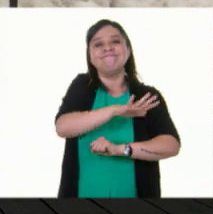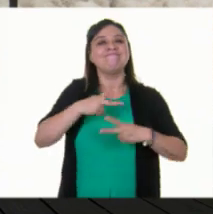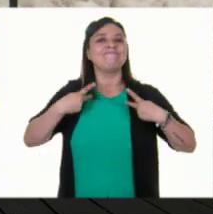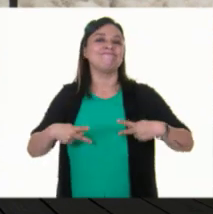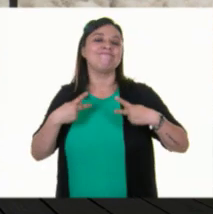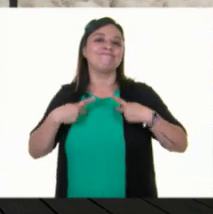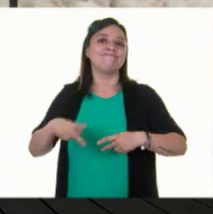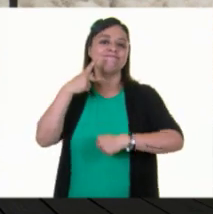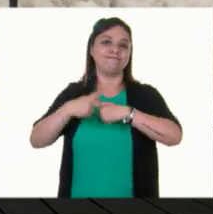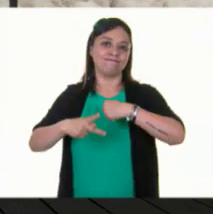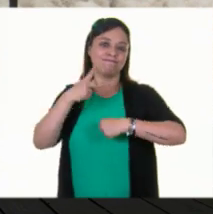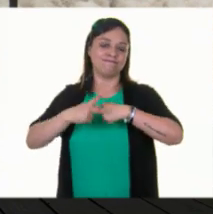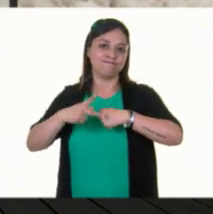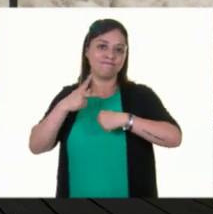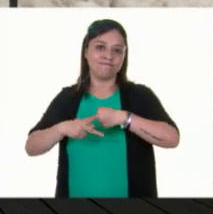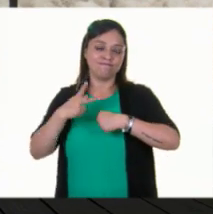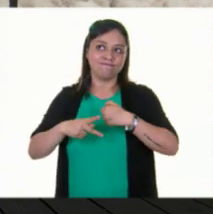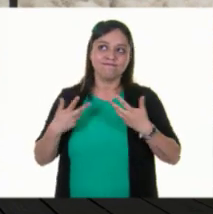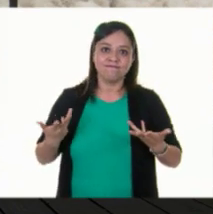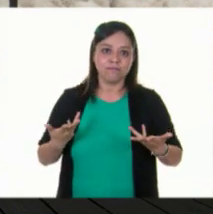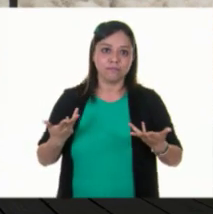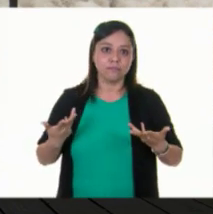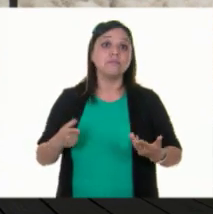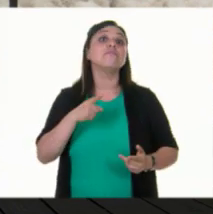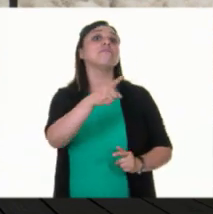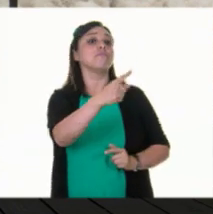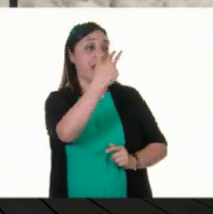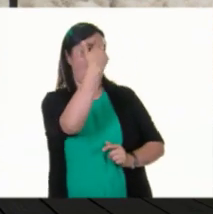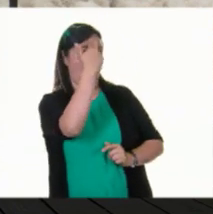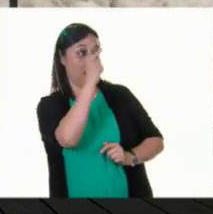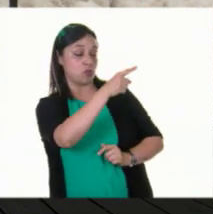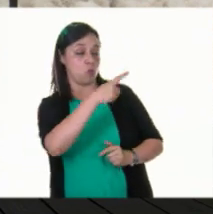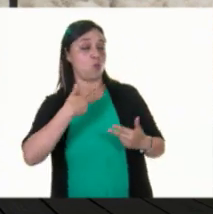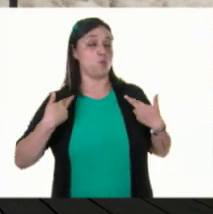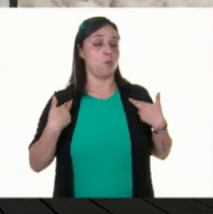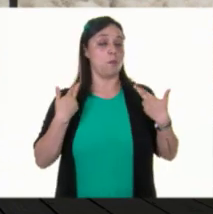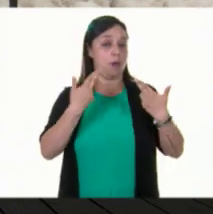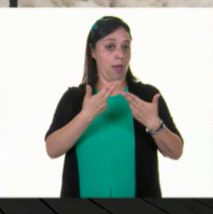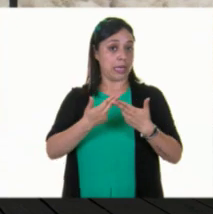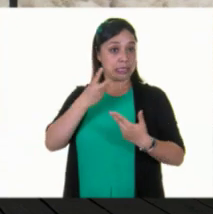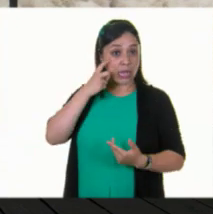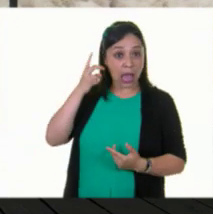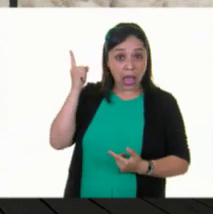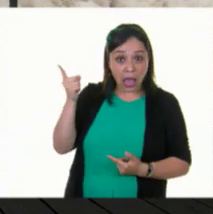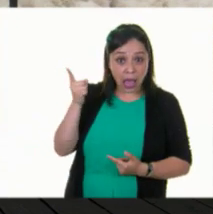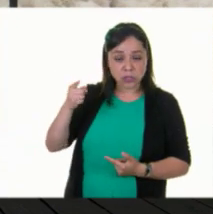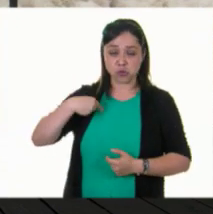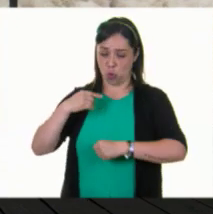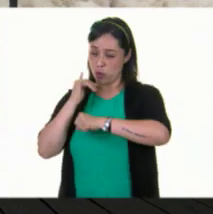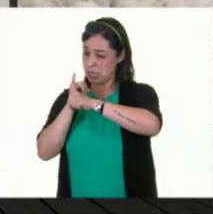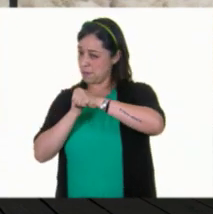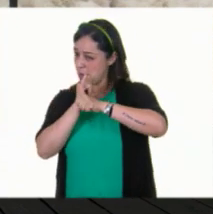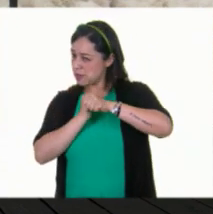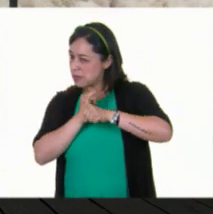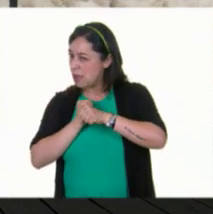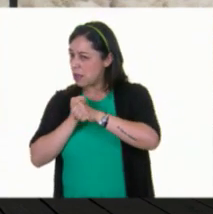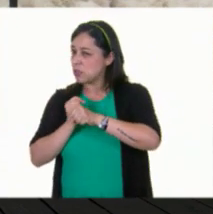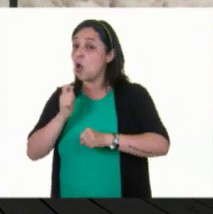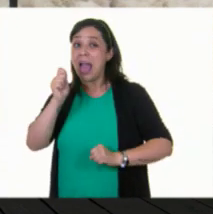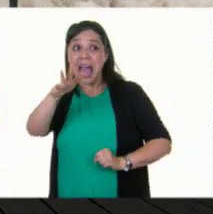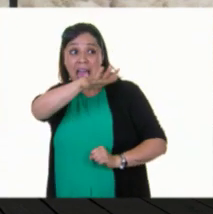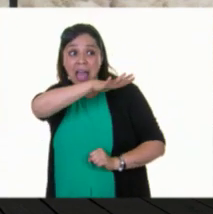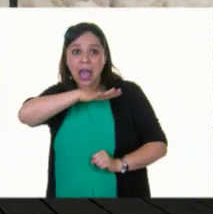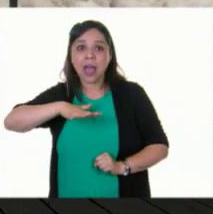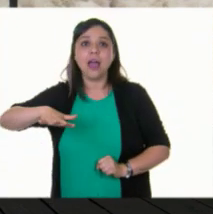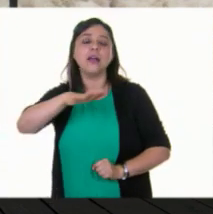población. La maestra tiene toda la razón. En este caso, según mis investigaciones, esta situación